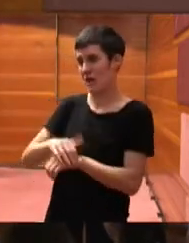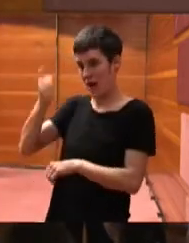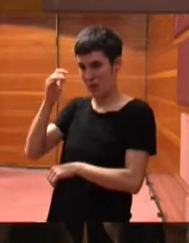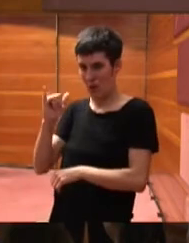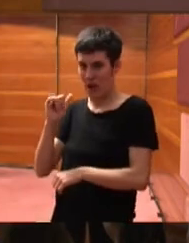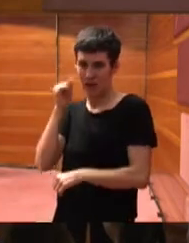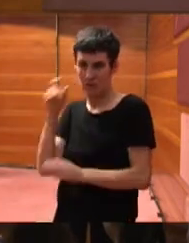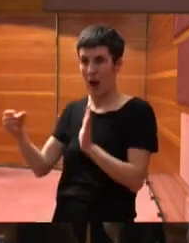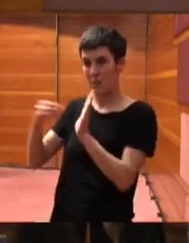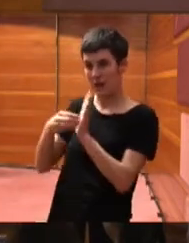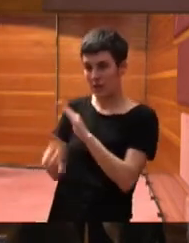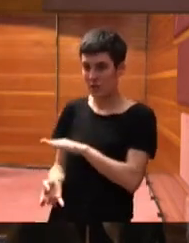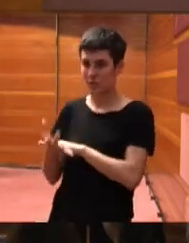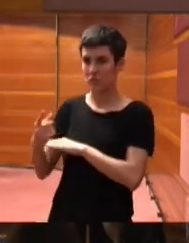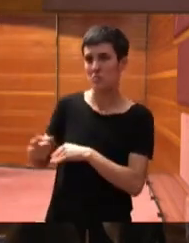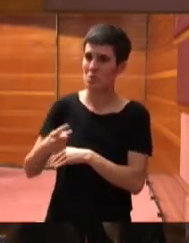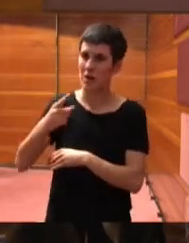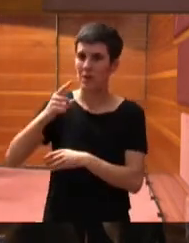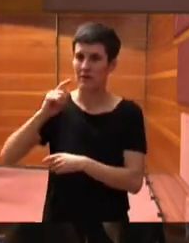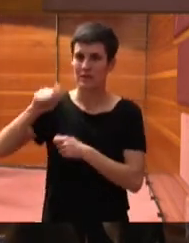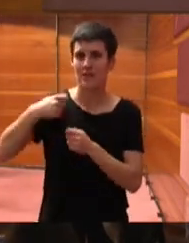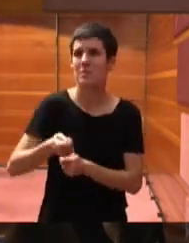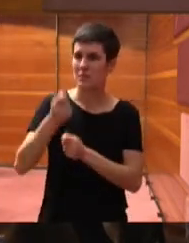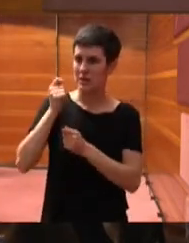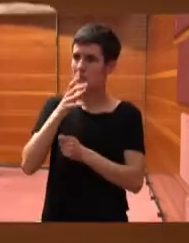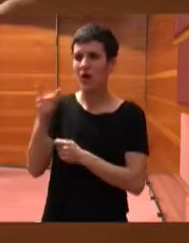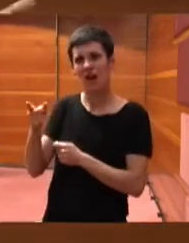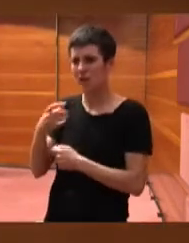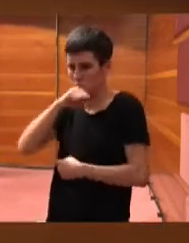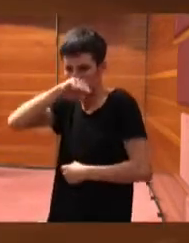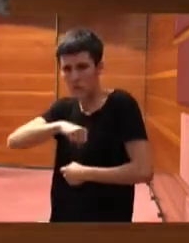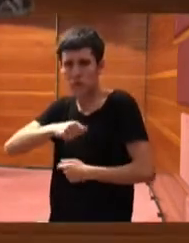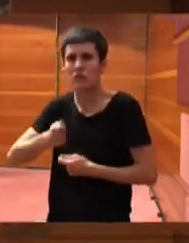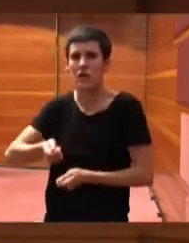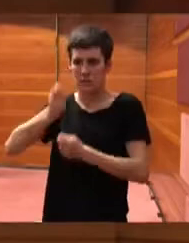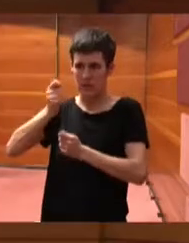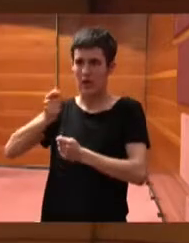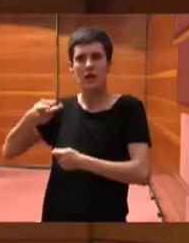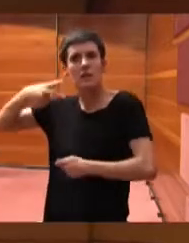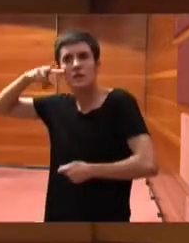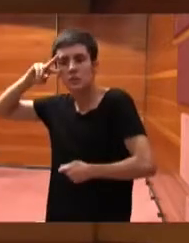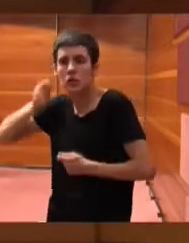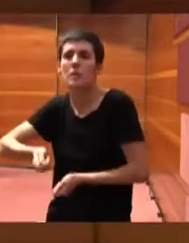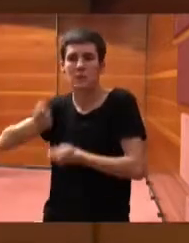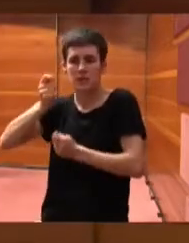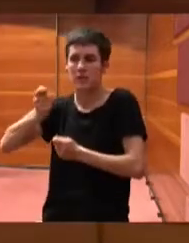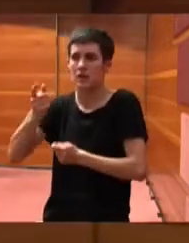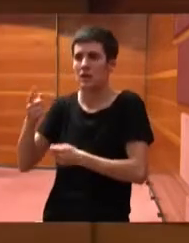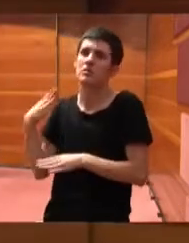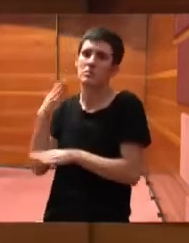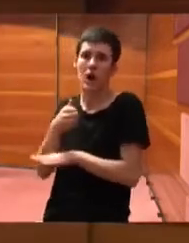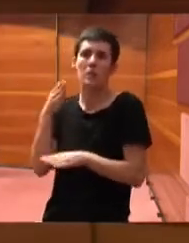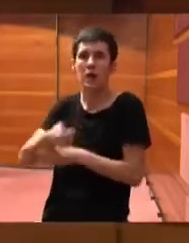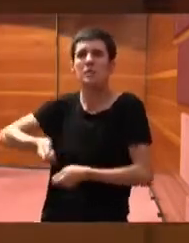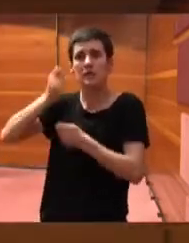de pesca, de mapas de pesca, y es que es pescador, es experto en pesca, por supuesto, él va a pescar, entonces tiene